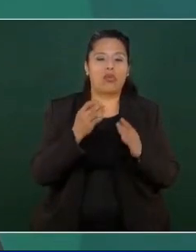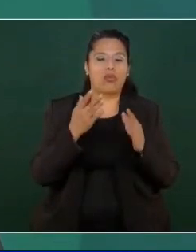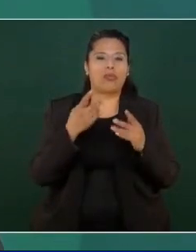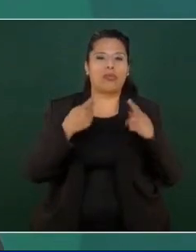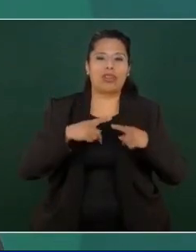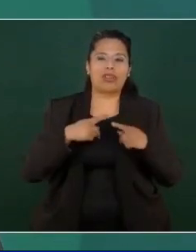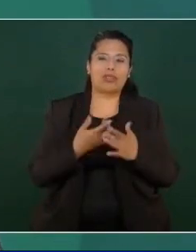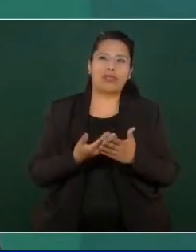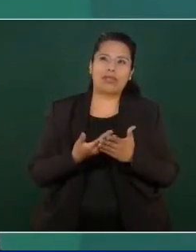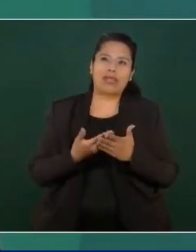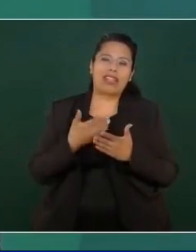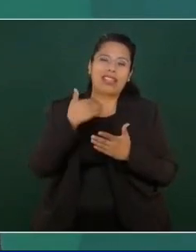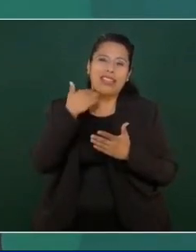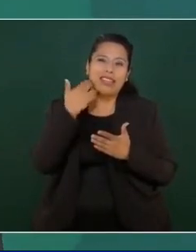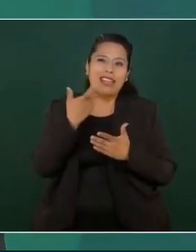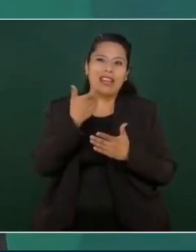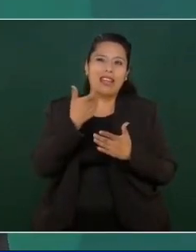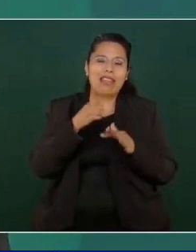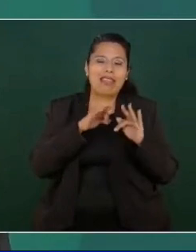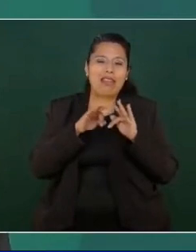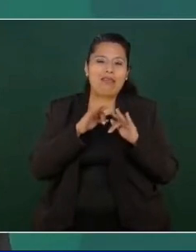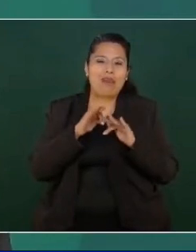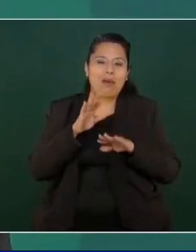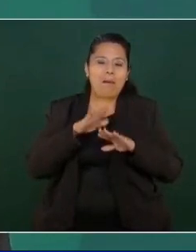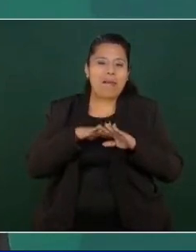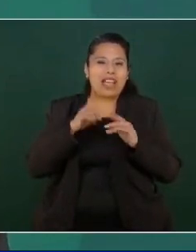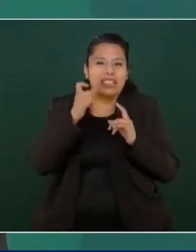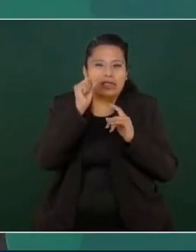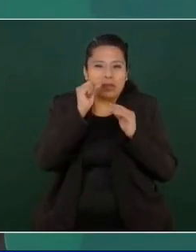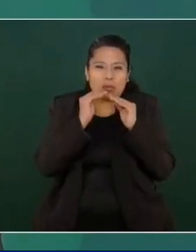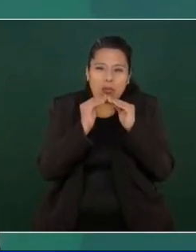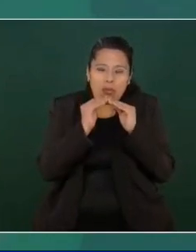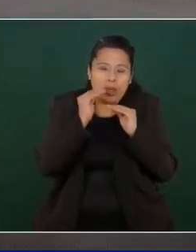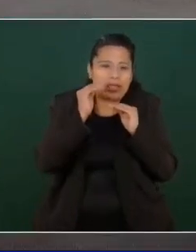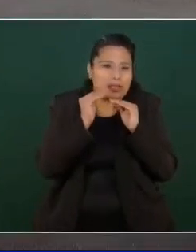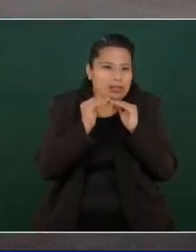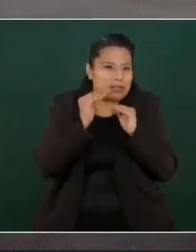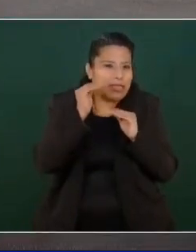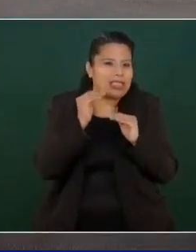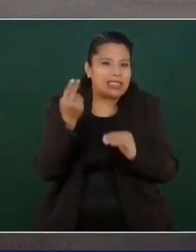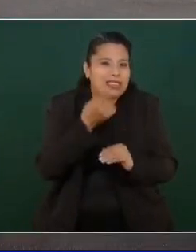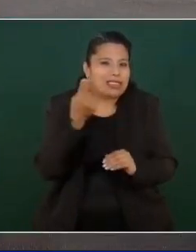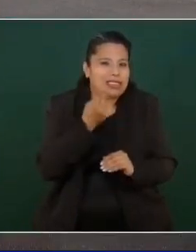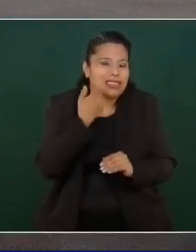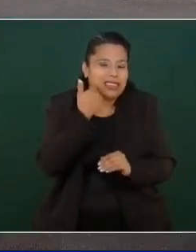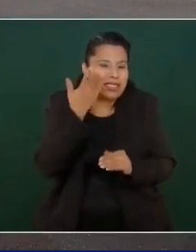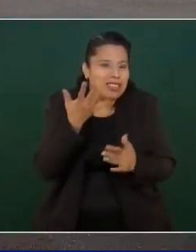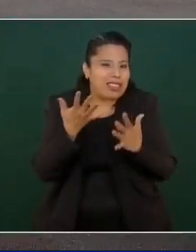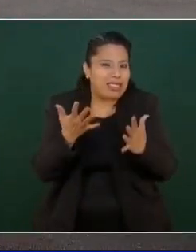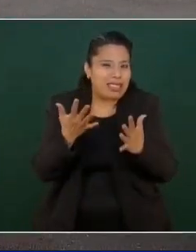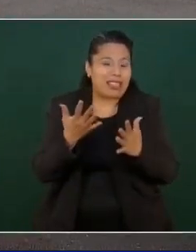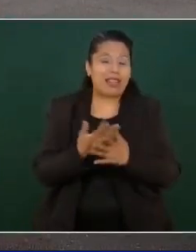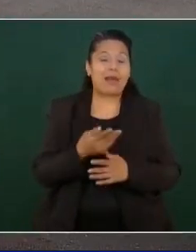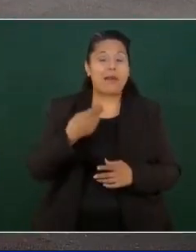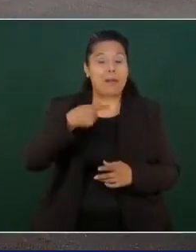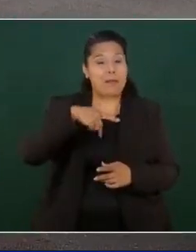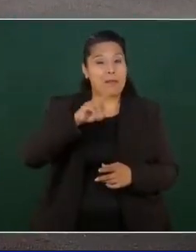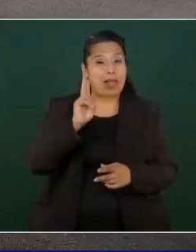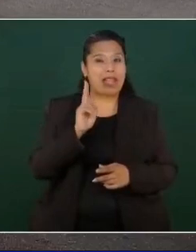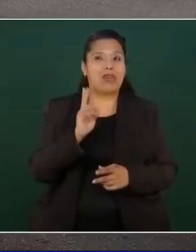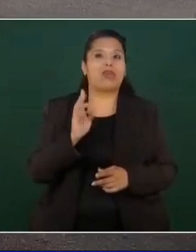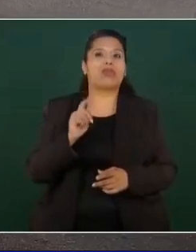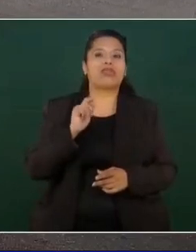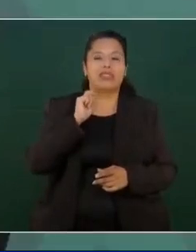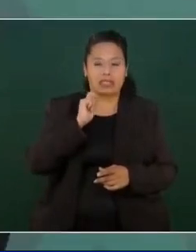años con pérdidas del poder adquisitivo del salario, porque inventaron, también me tengo